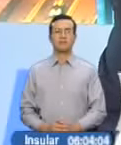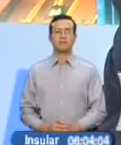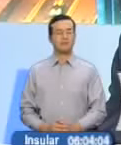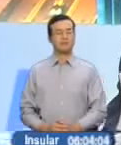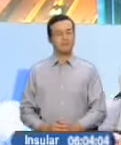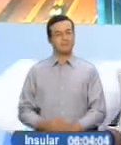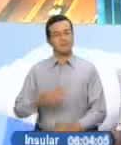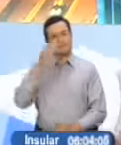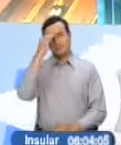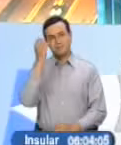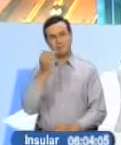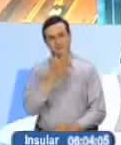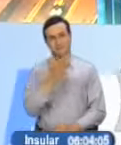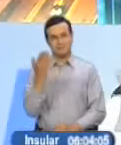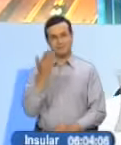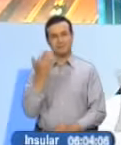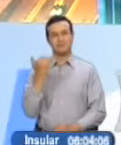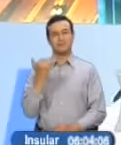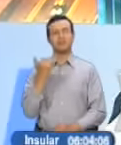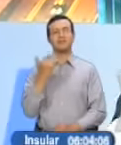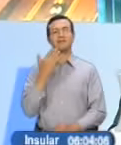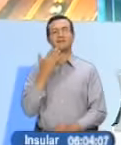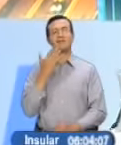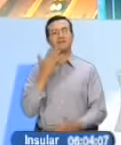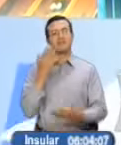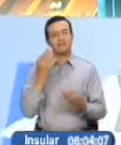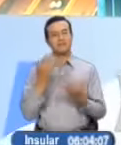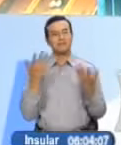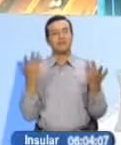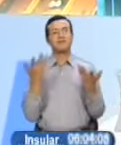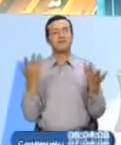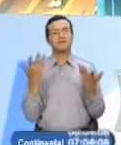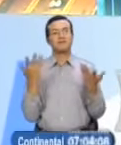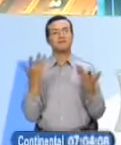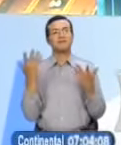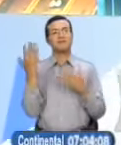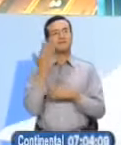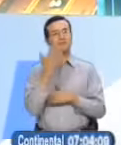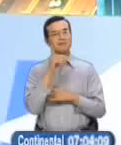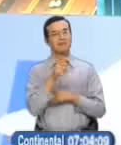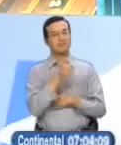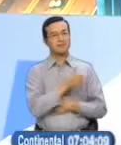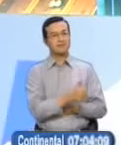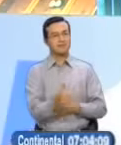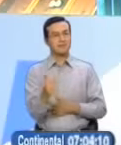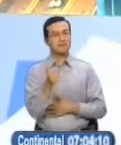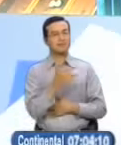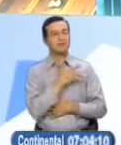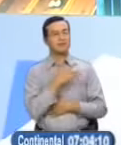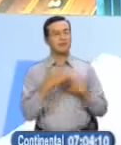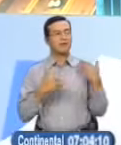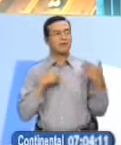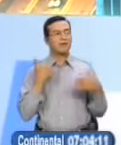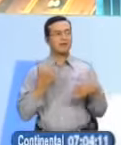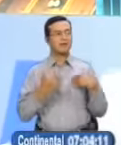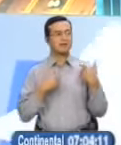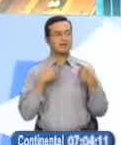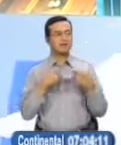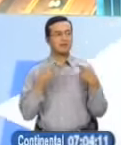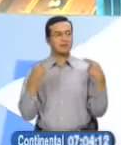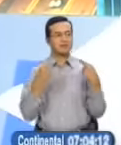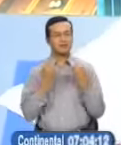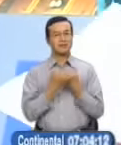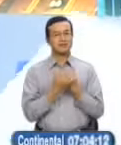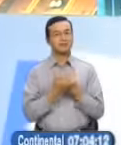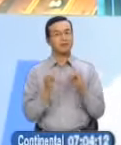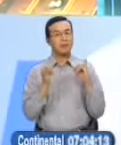Bueno, muy buenos días, bienvenidos a Pensamiento Crítico. Aquí en el estudio las personas están muy entusiasmadas con esta final de la